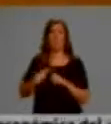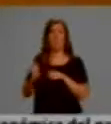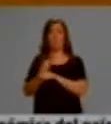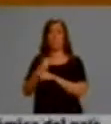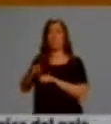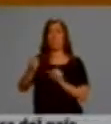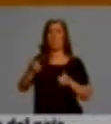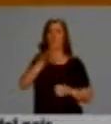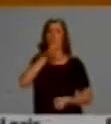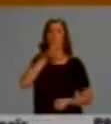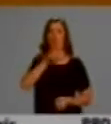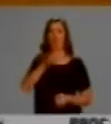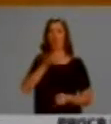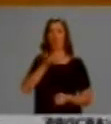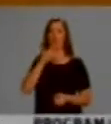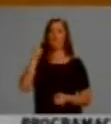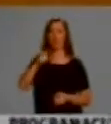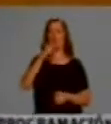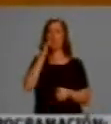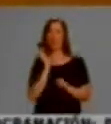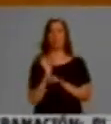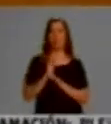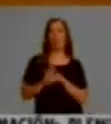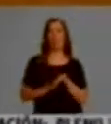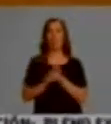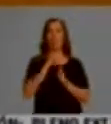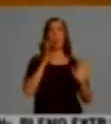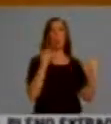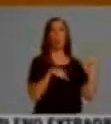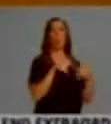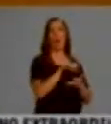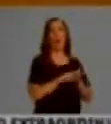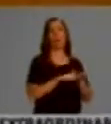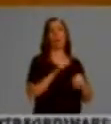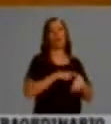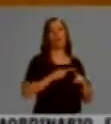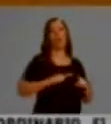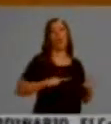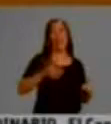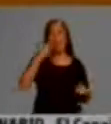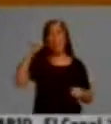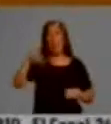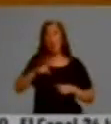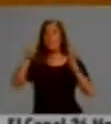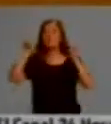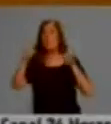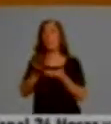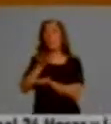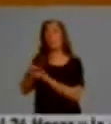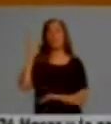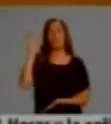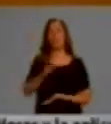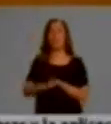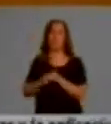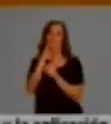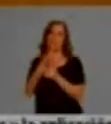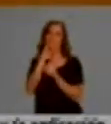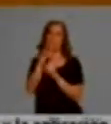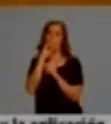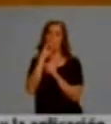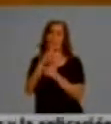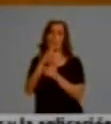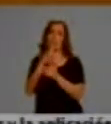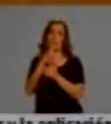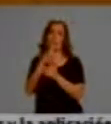empleo como burladero, para no hablar de lo que realmente tenemos que hablar hoy aquí en esta sesión.